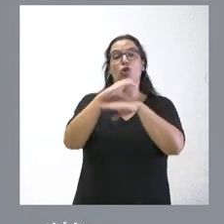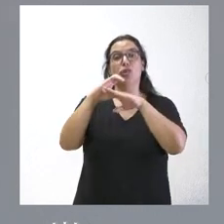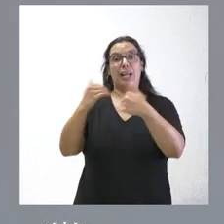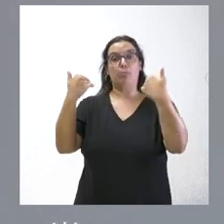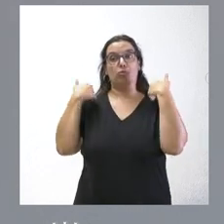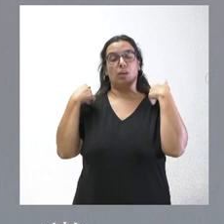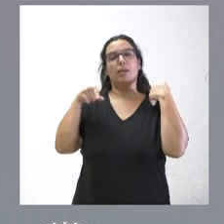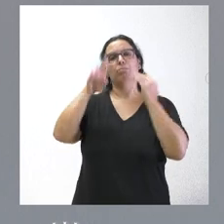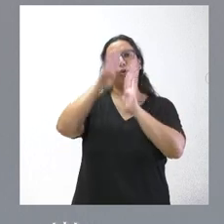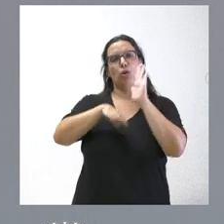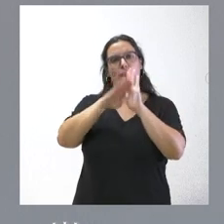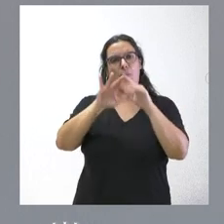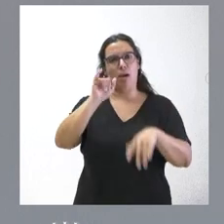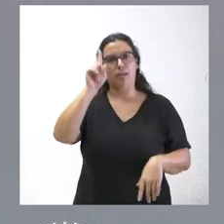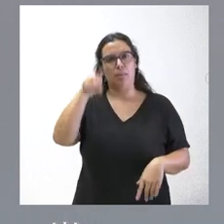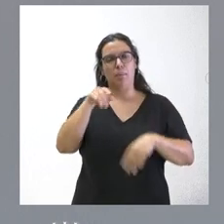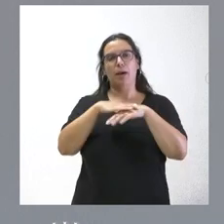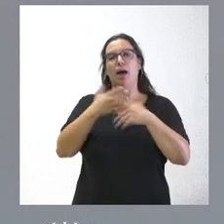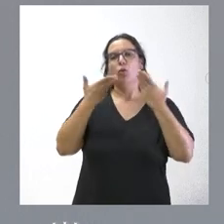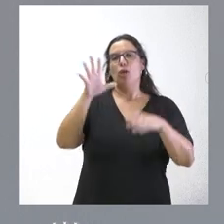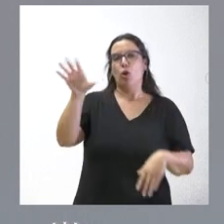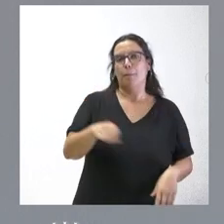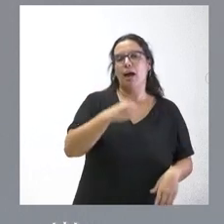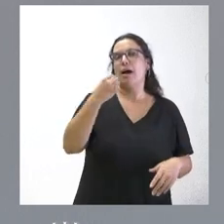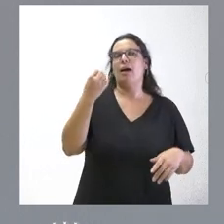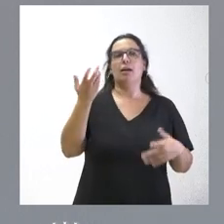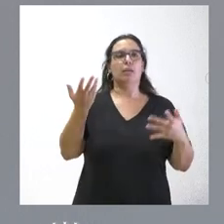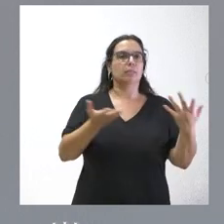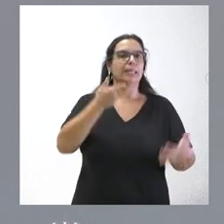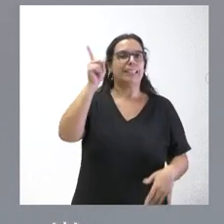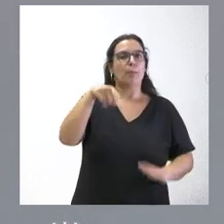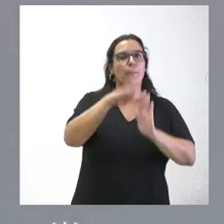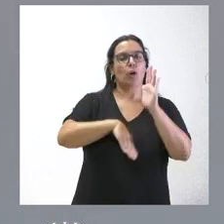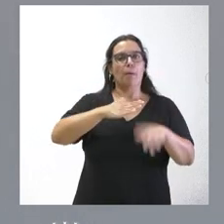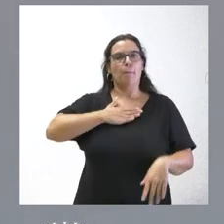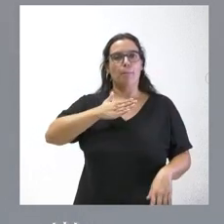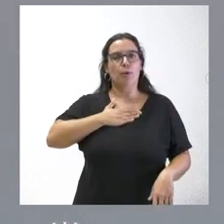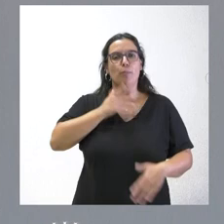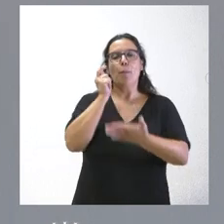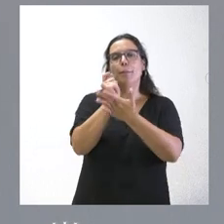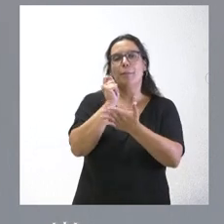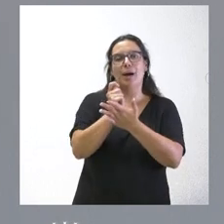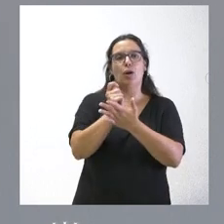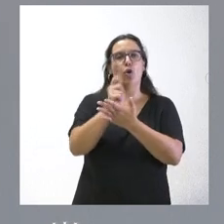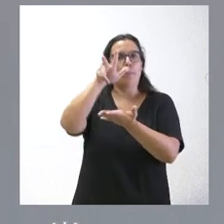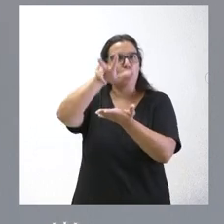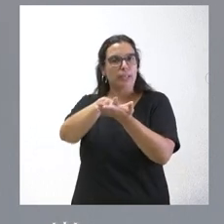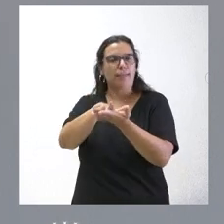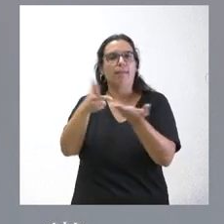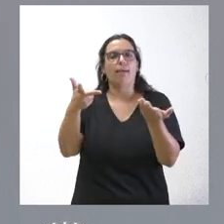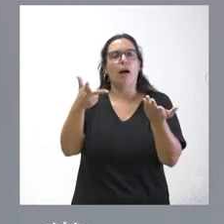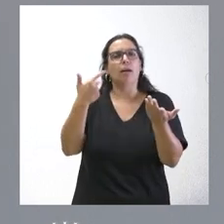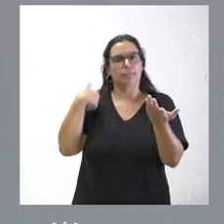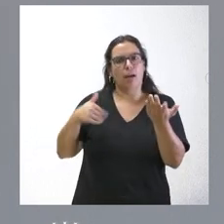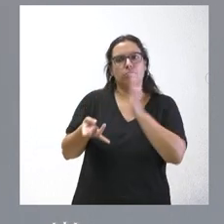los programas de ayuda a la adquisición de la vivienda también los programas propios de pagos hipotecarios que hemos